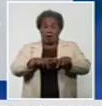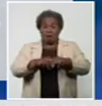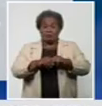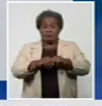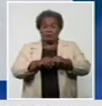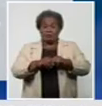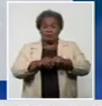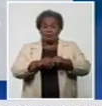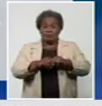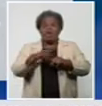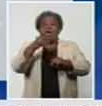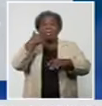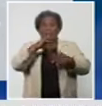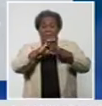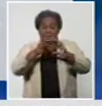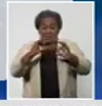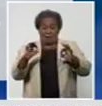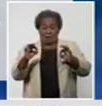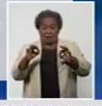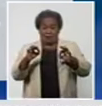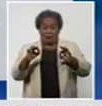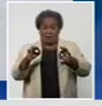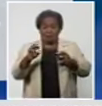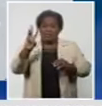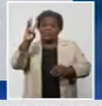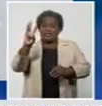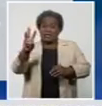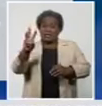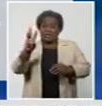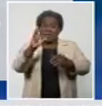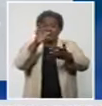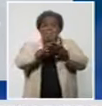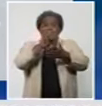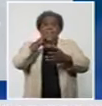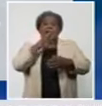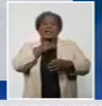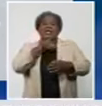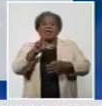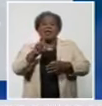caso de Artemisa, 3 son del Mariel, relacionado con el